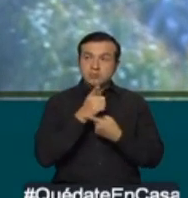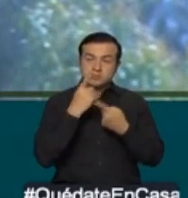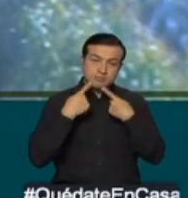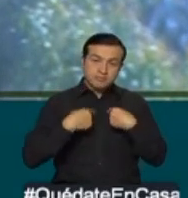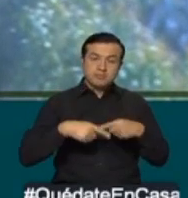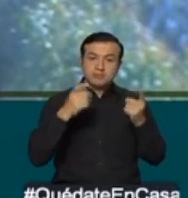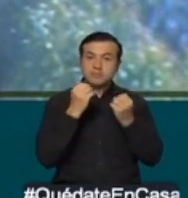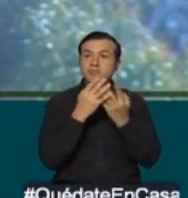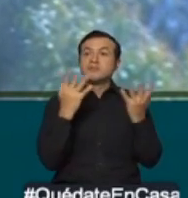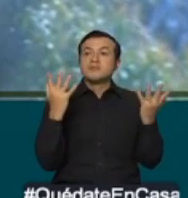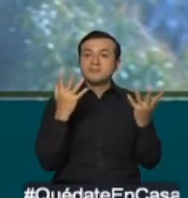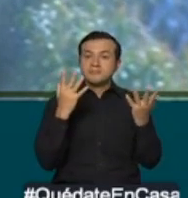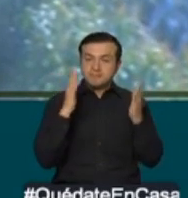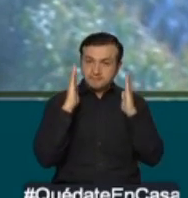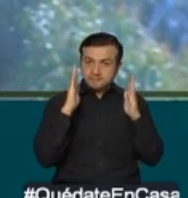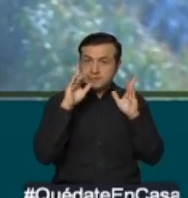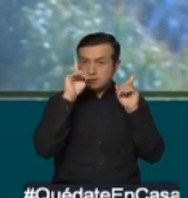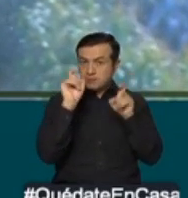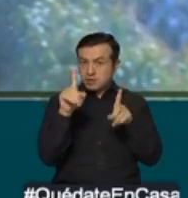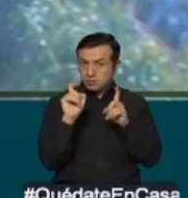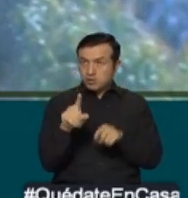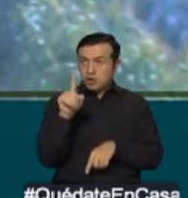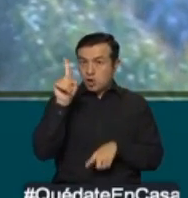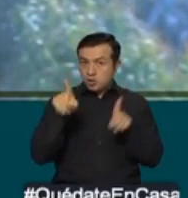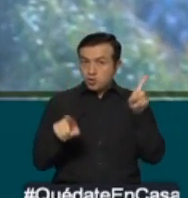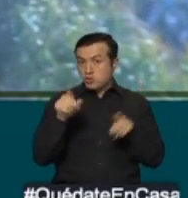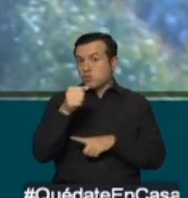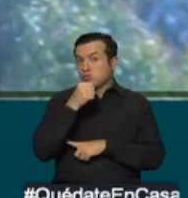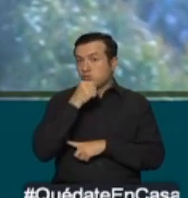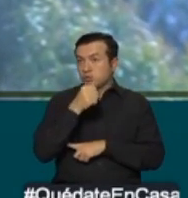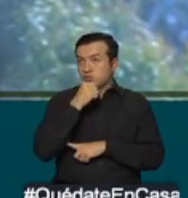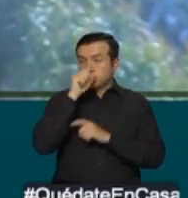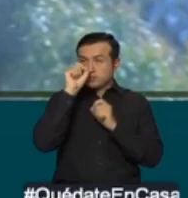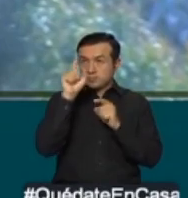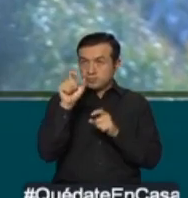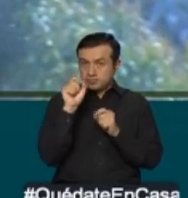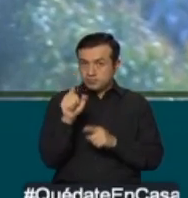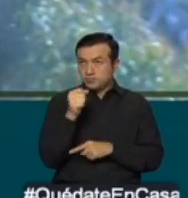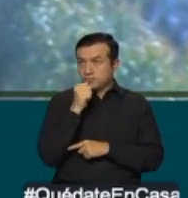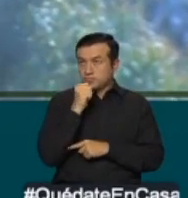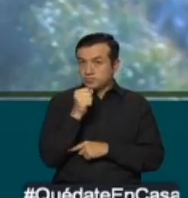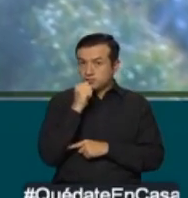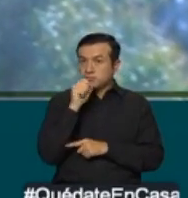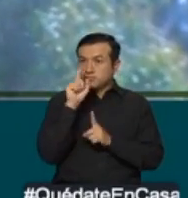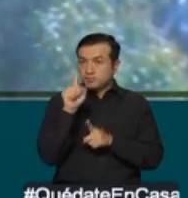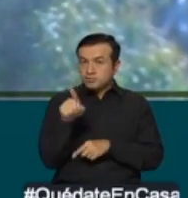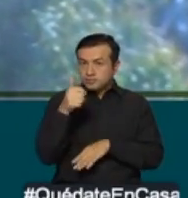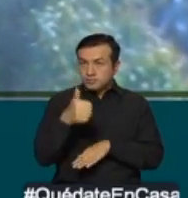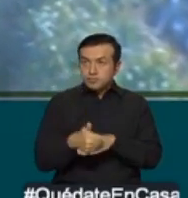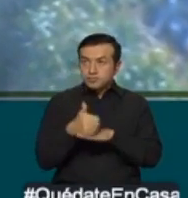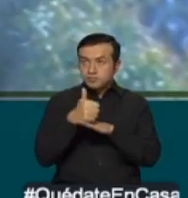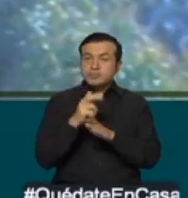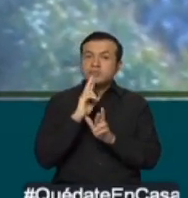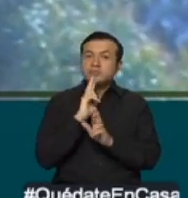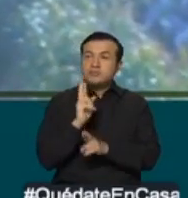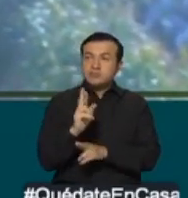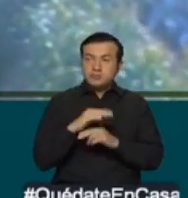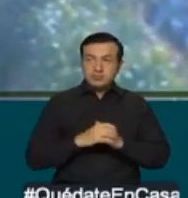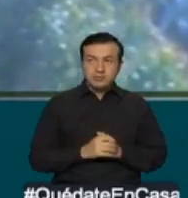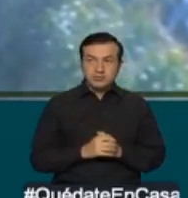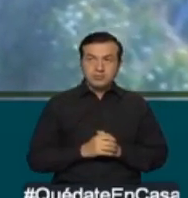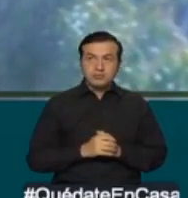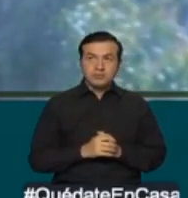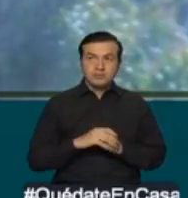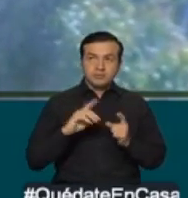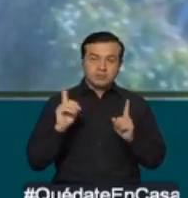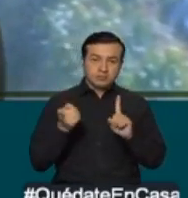nacional responderán varias inquietudes de distintos periodistas que han enviado sus inquietudes para que la autoridad pueda dar respuesta quiero